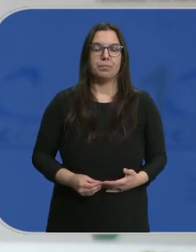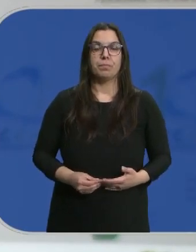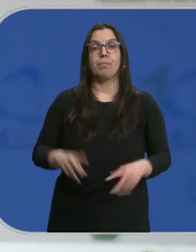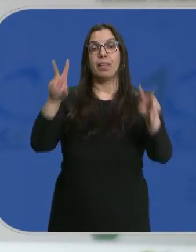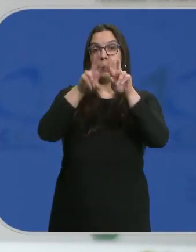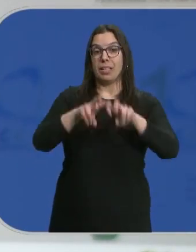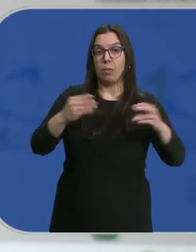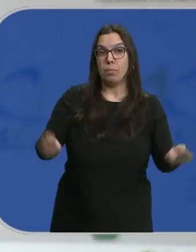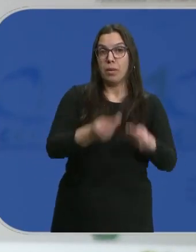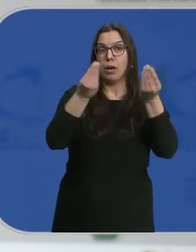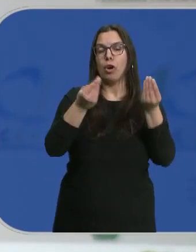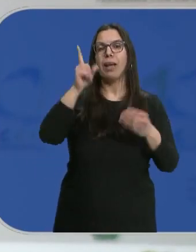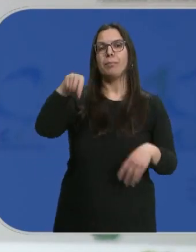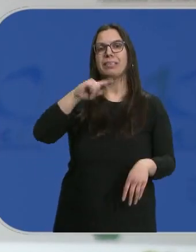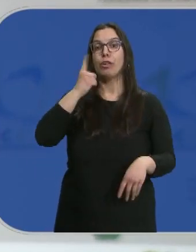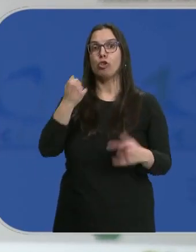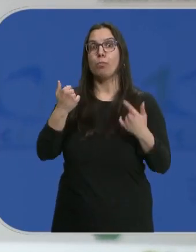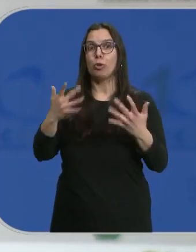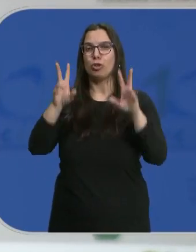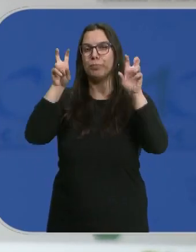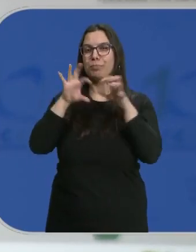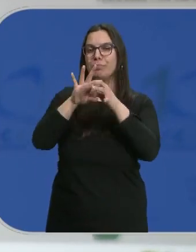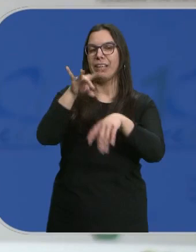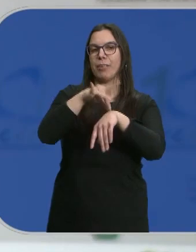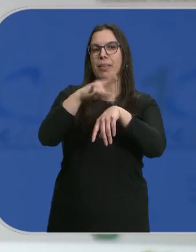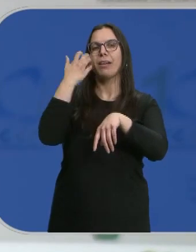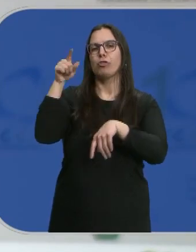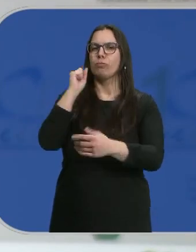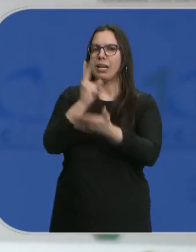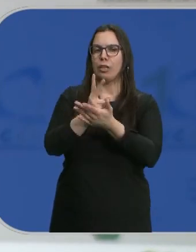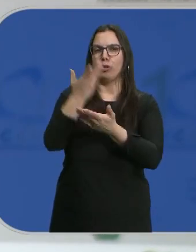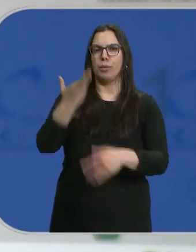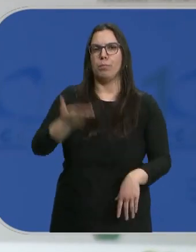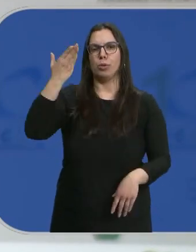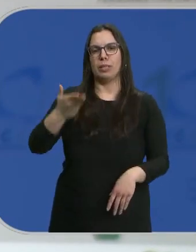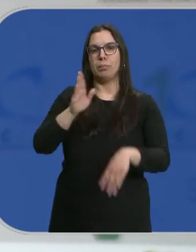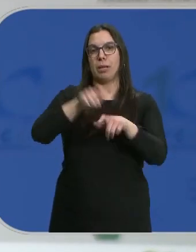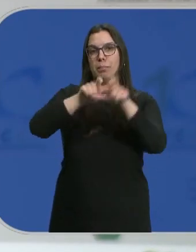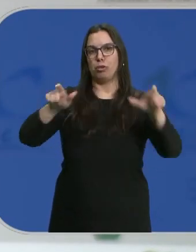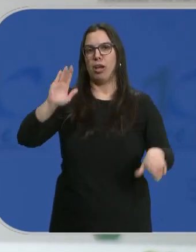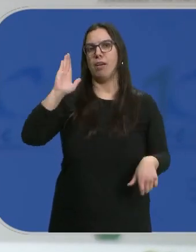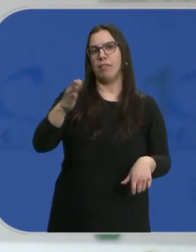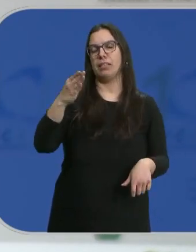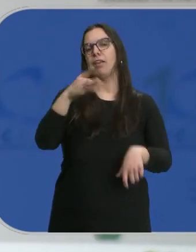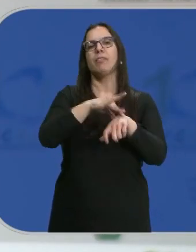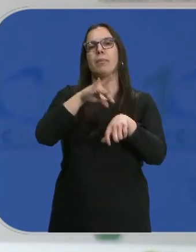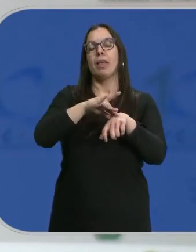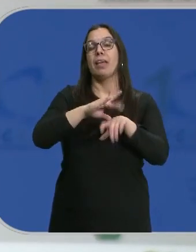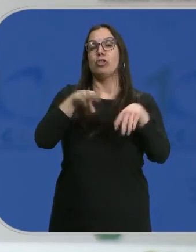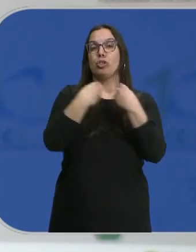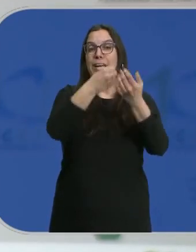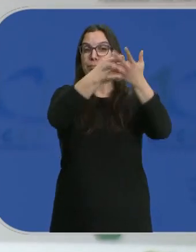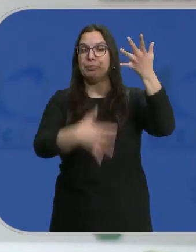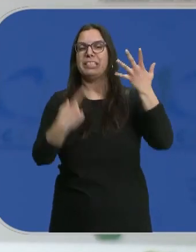Mejorar la investigación y el diagnóstico de las enfermedades raras son algunos de los retos de las personas afectadas por alguna de las